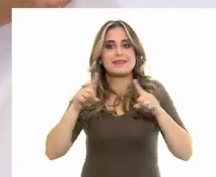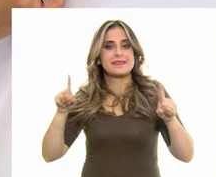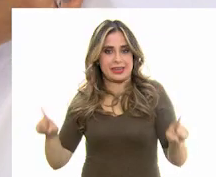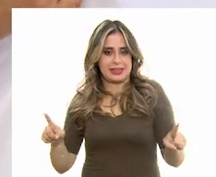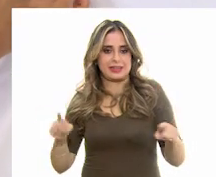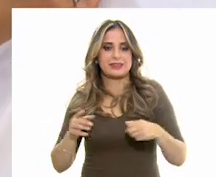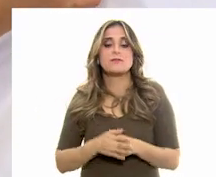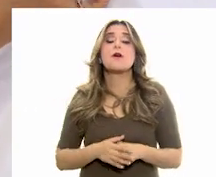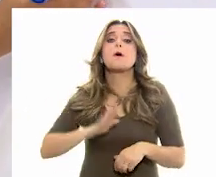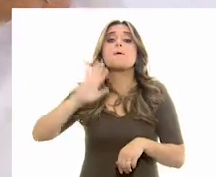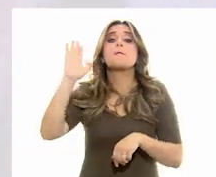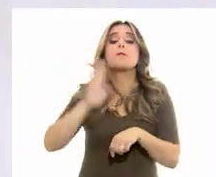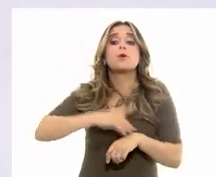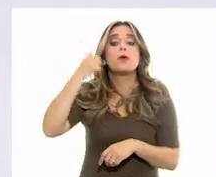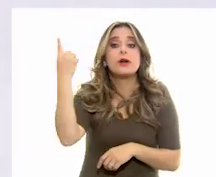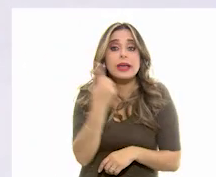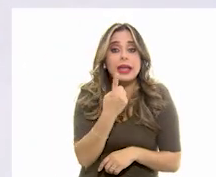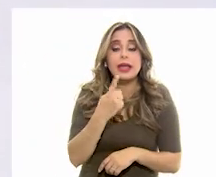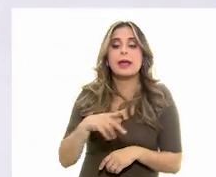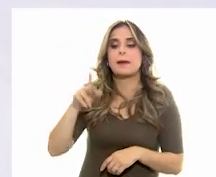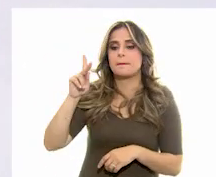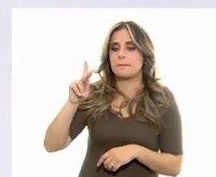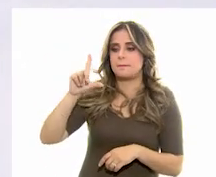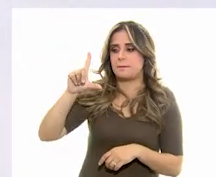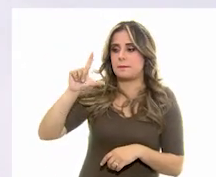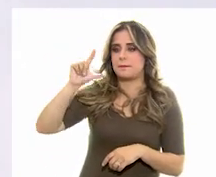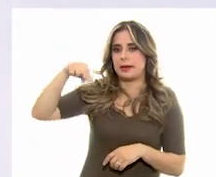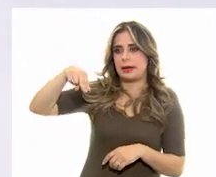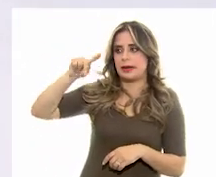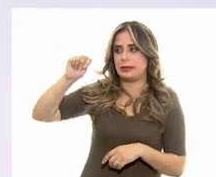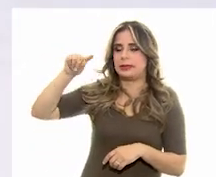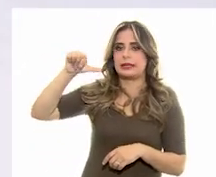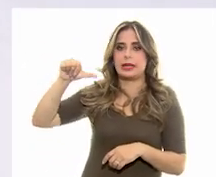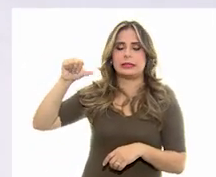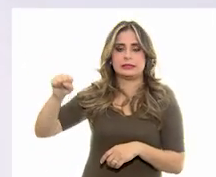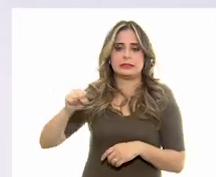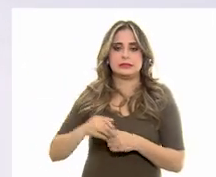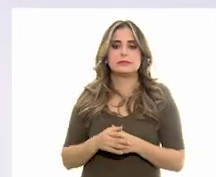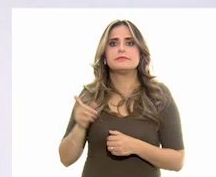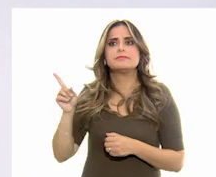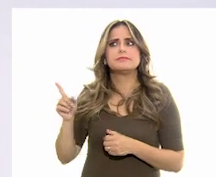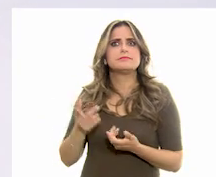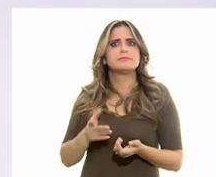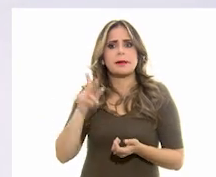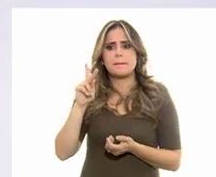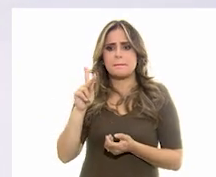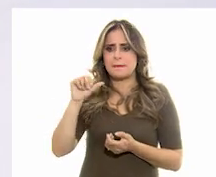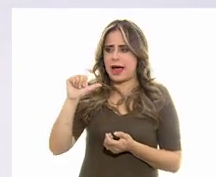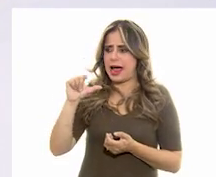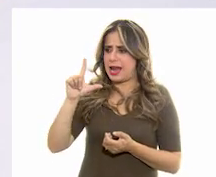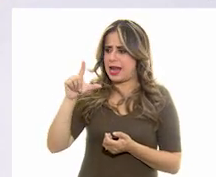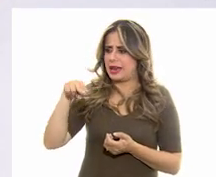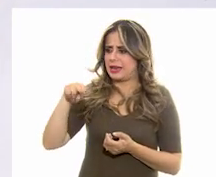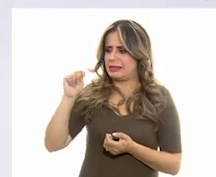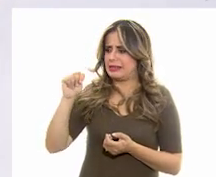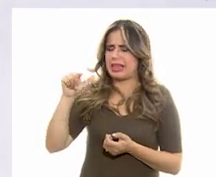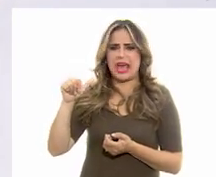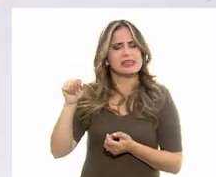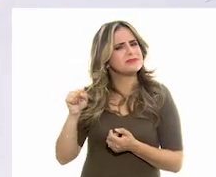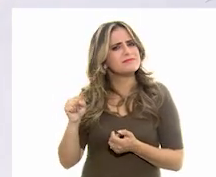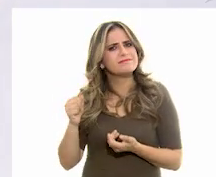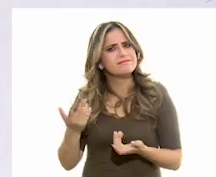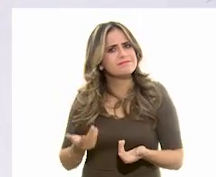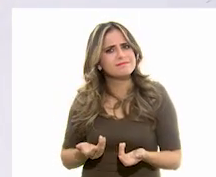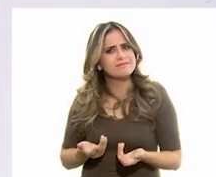tas. Ajá. Entonces pal, ahí como que se nos trabó la lengua, ¿no? Así es. Uh-huh. Y entonces,